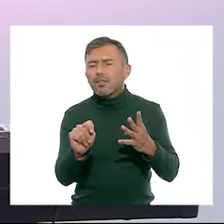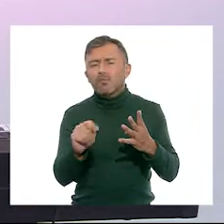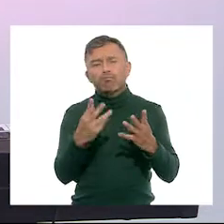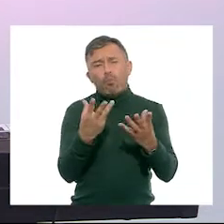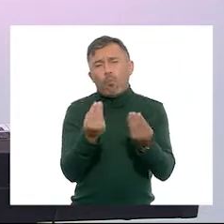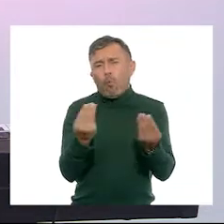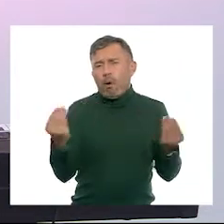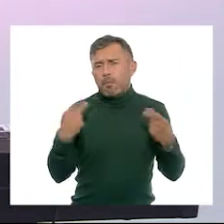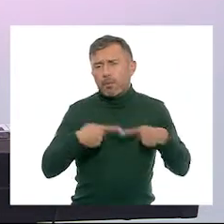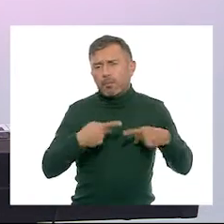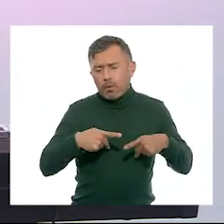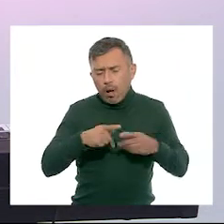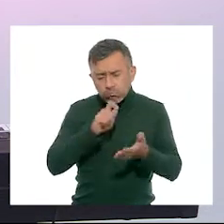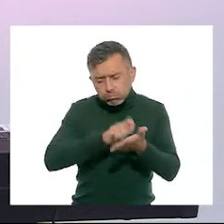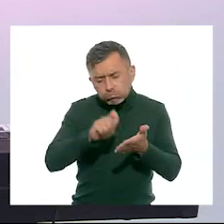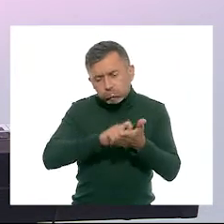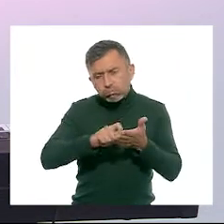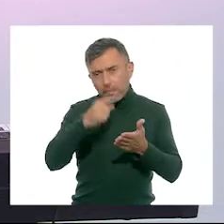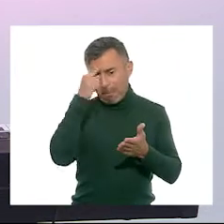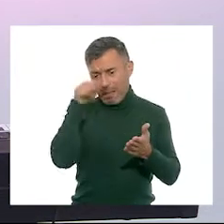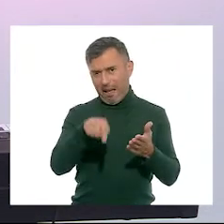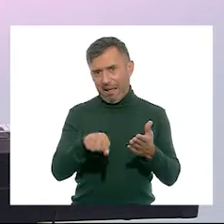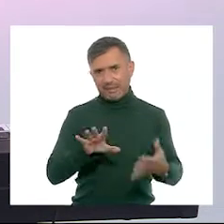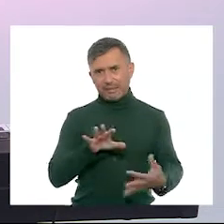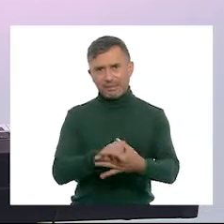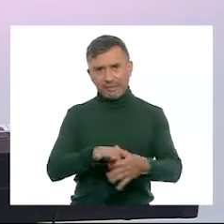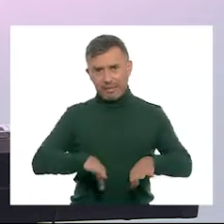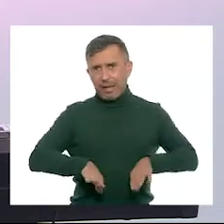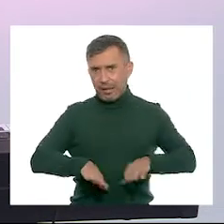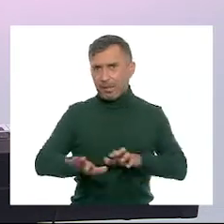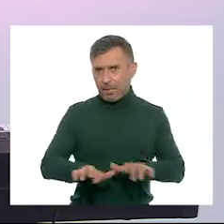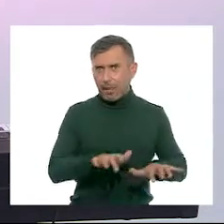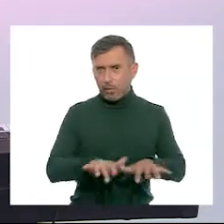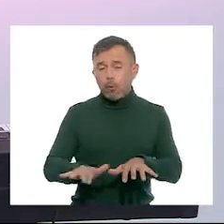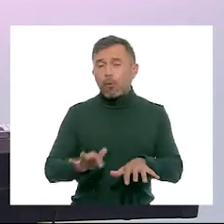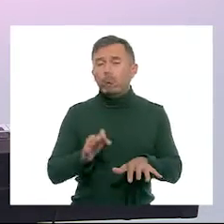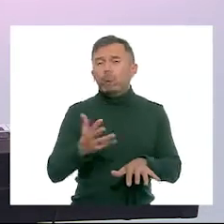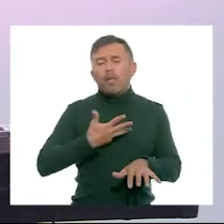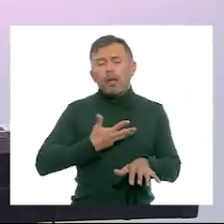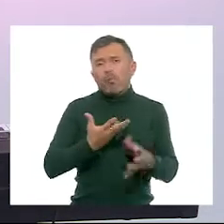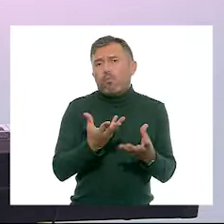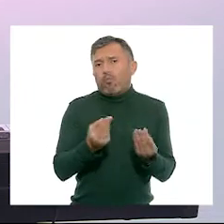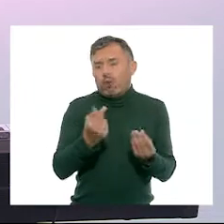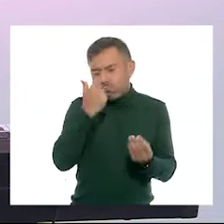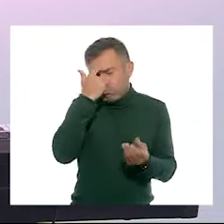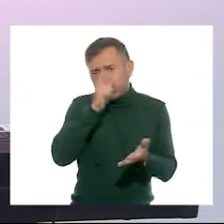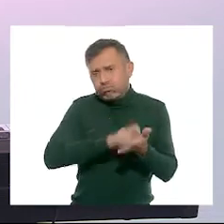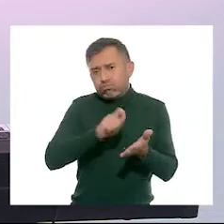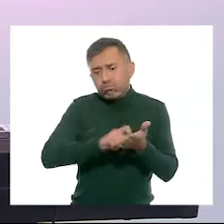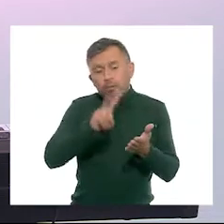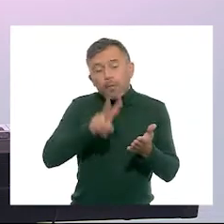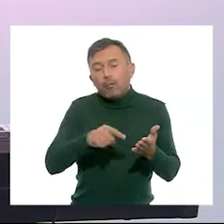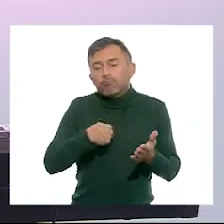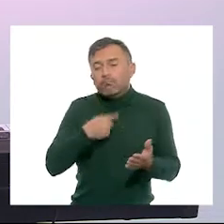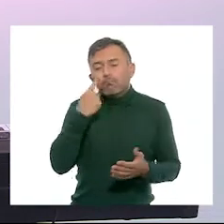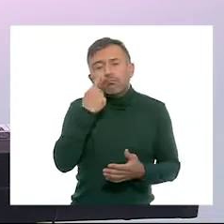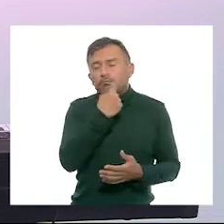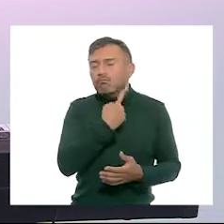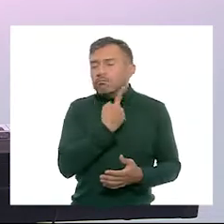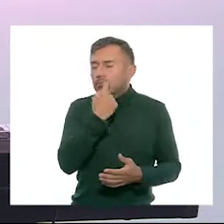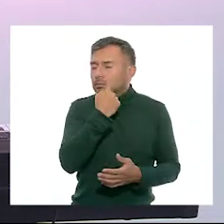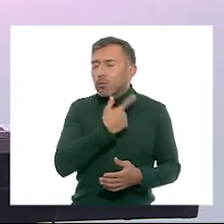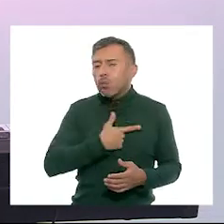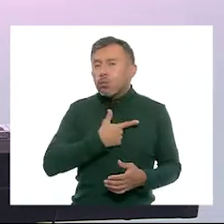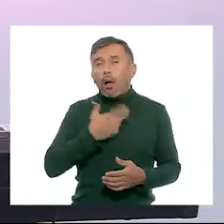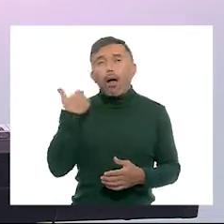piano y es el instrumento que tiene más composiciones y a mí me fascina. Es el instrumento que he tocado desde que tenía